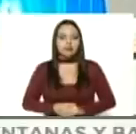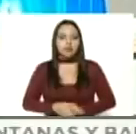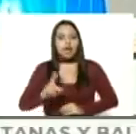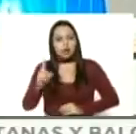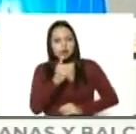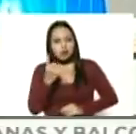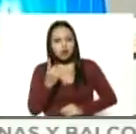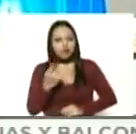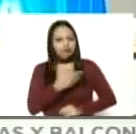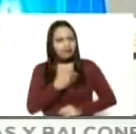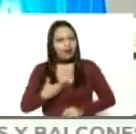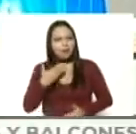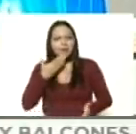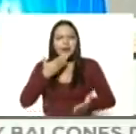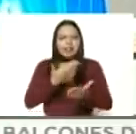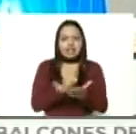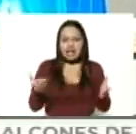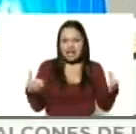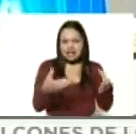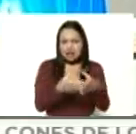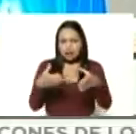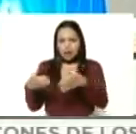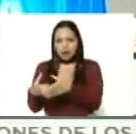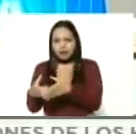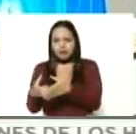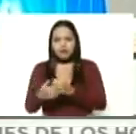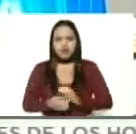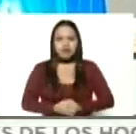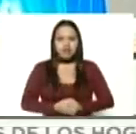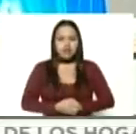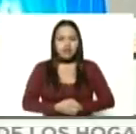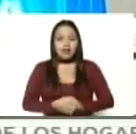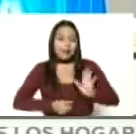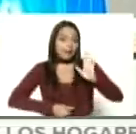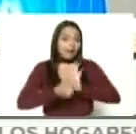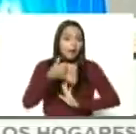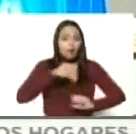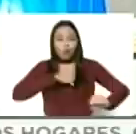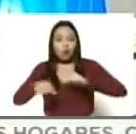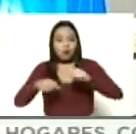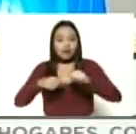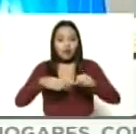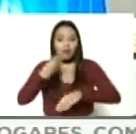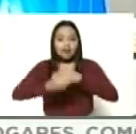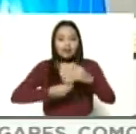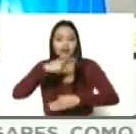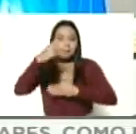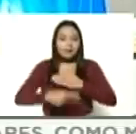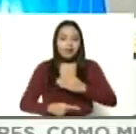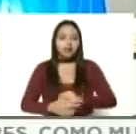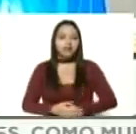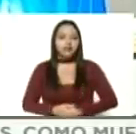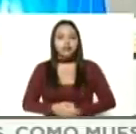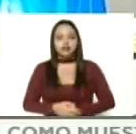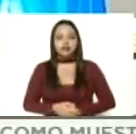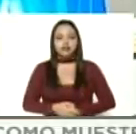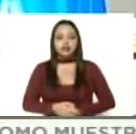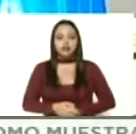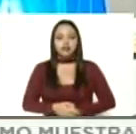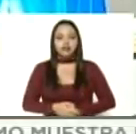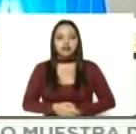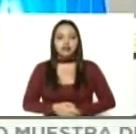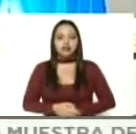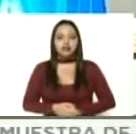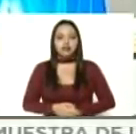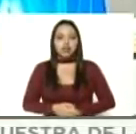queda pedirle a los equipos máxima audacia en la ejecución de este plan. Y